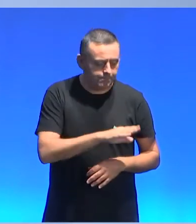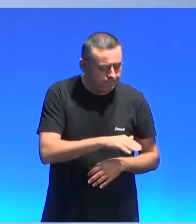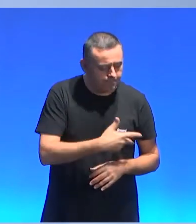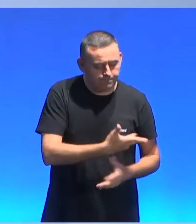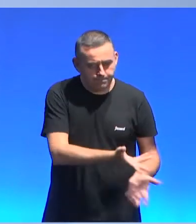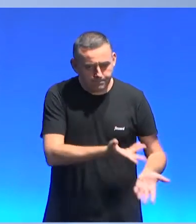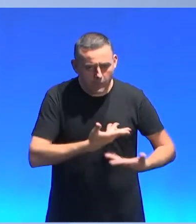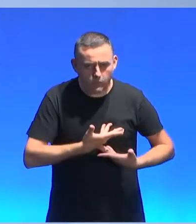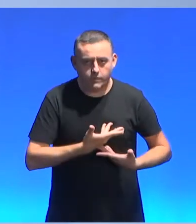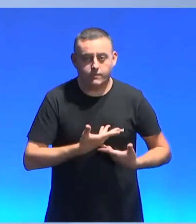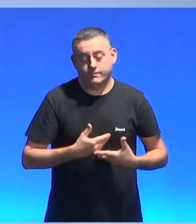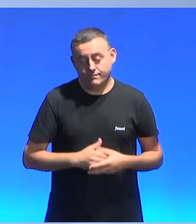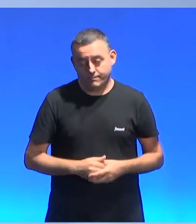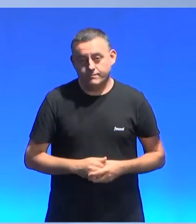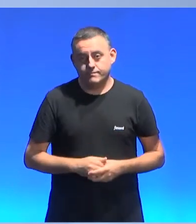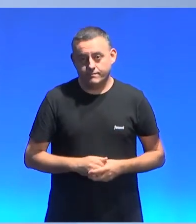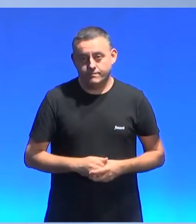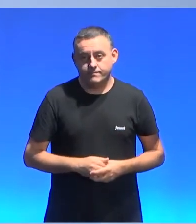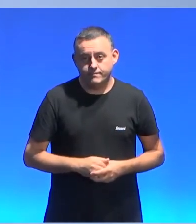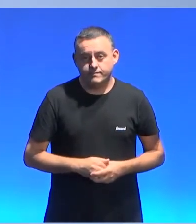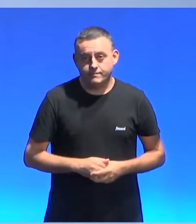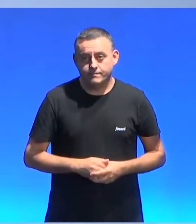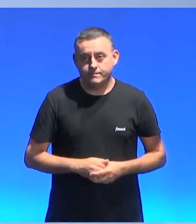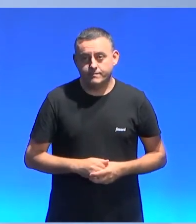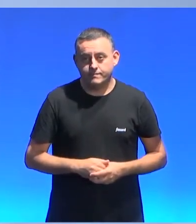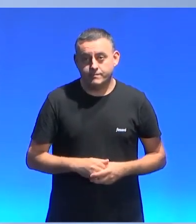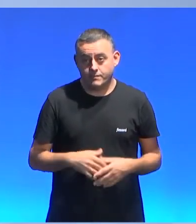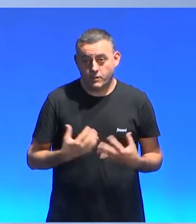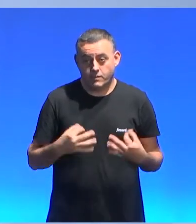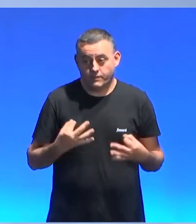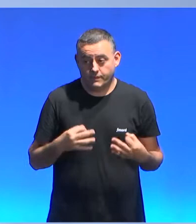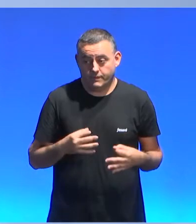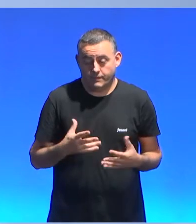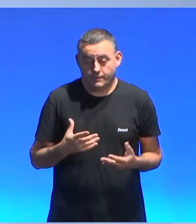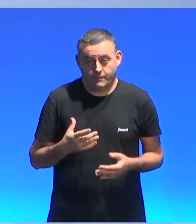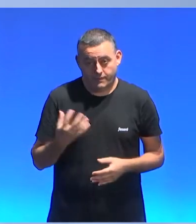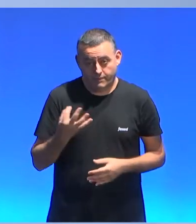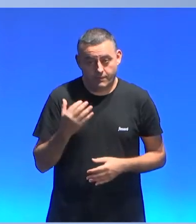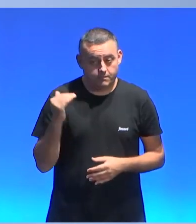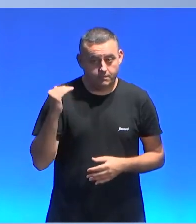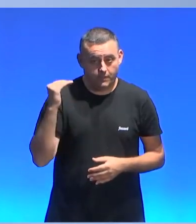a los niños, porque algo le falta.